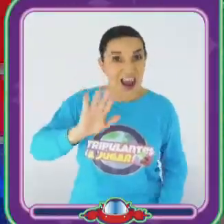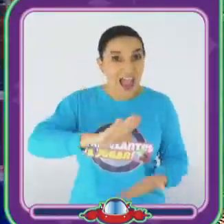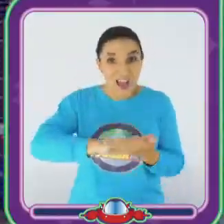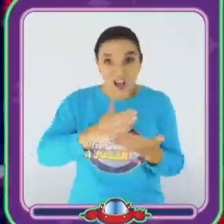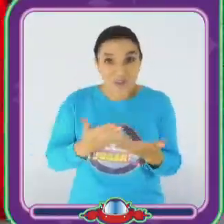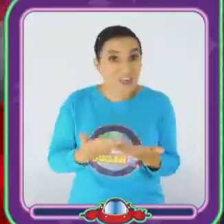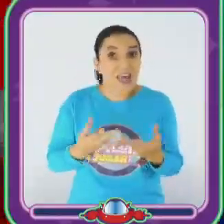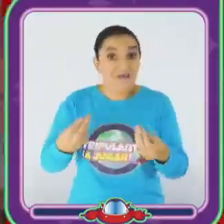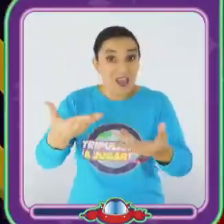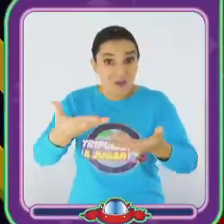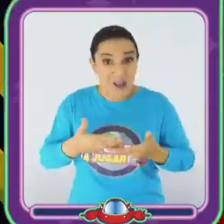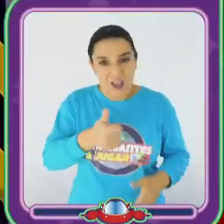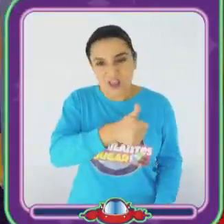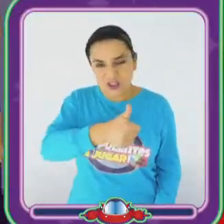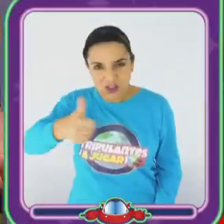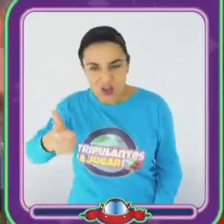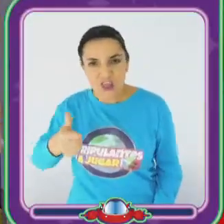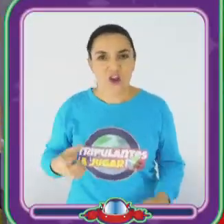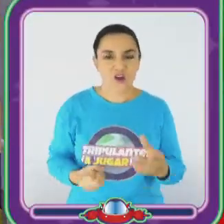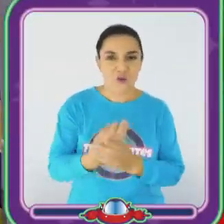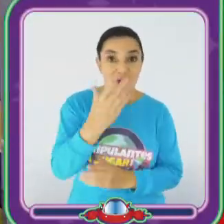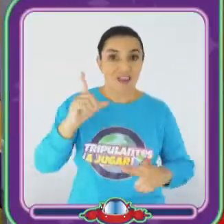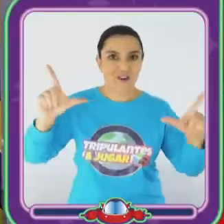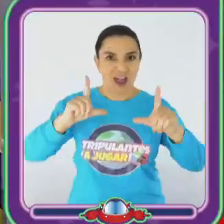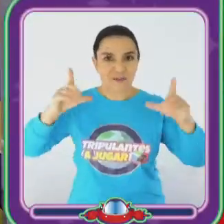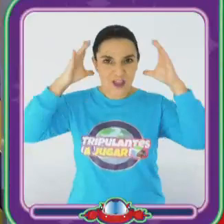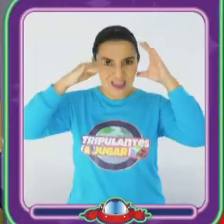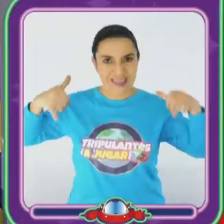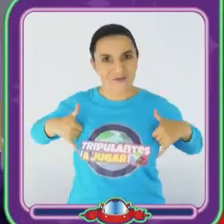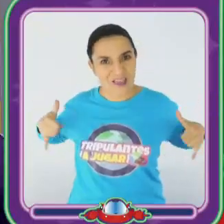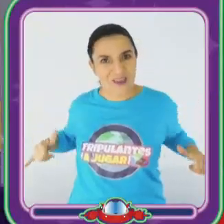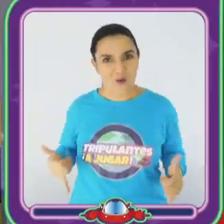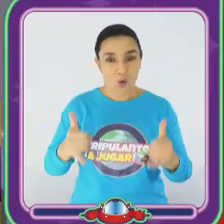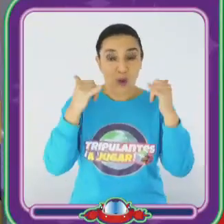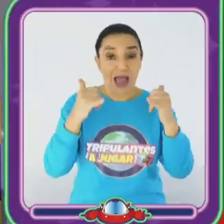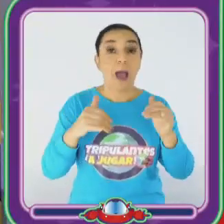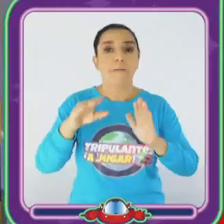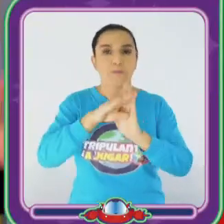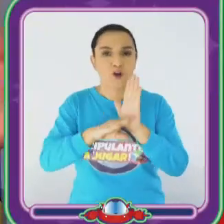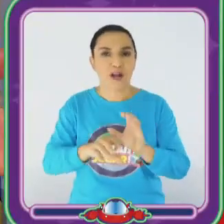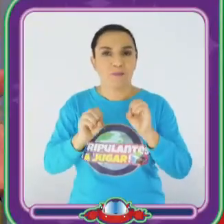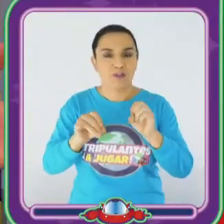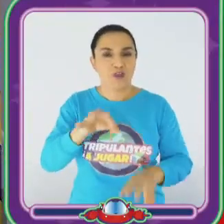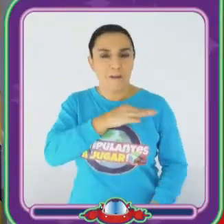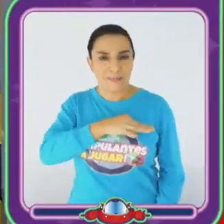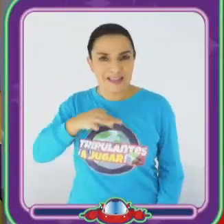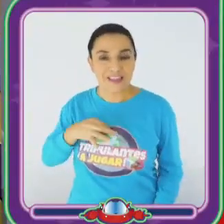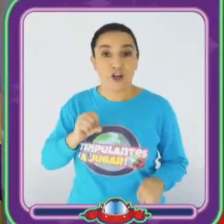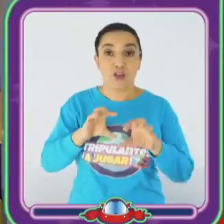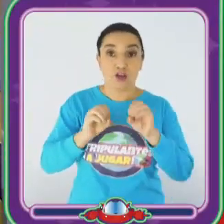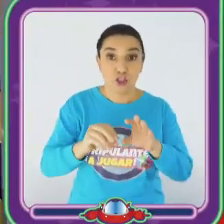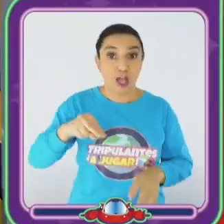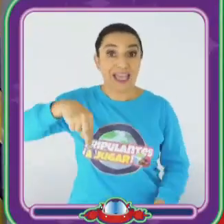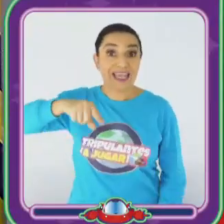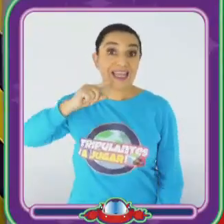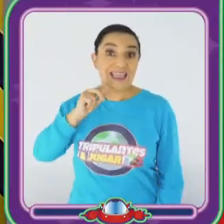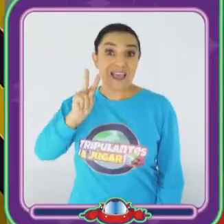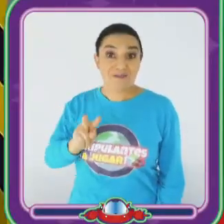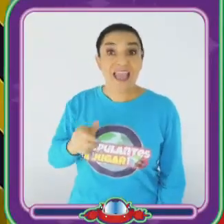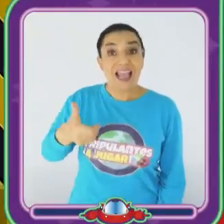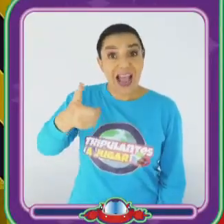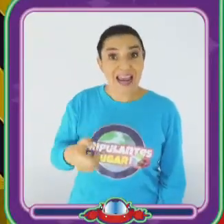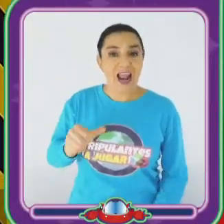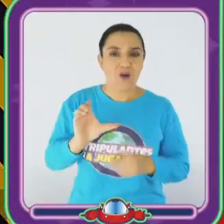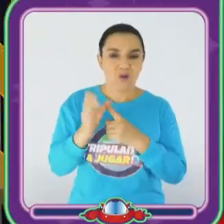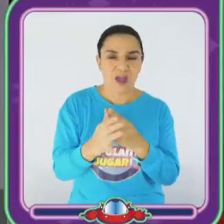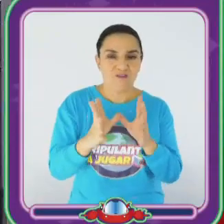¡Hola! ¿Cómo están? Bienvenidas y bienvenidos a un nuevo capítulo de Tripulantes a Jugar, el programa educativo del Ministerio de Educación y NTV,